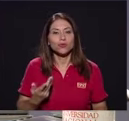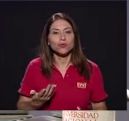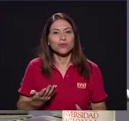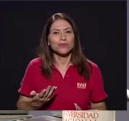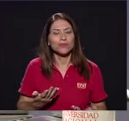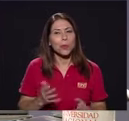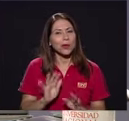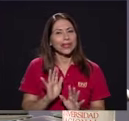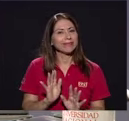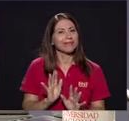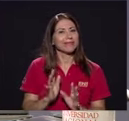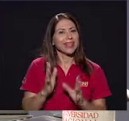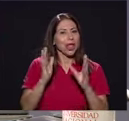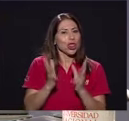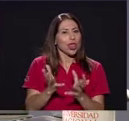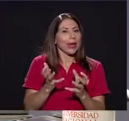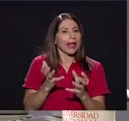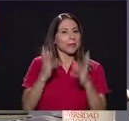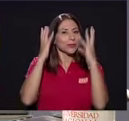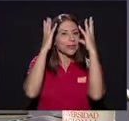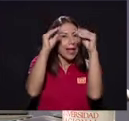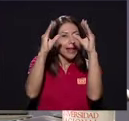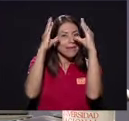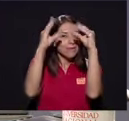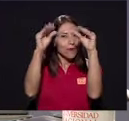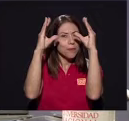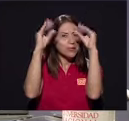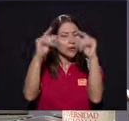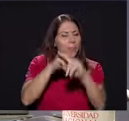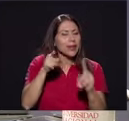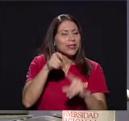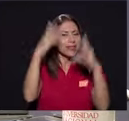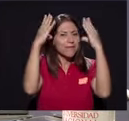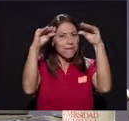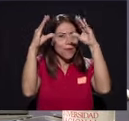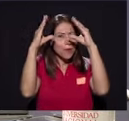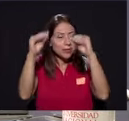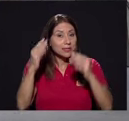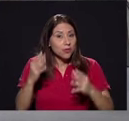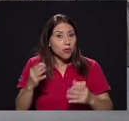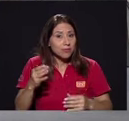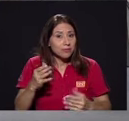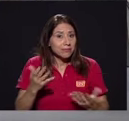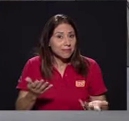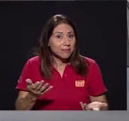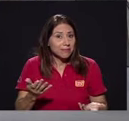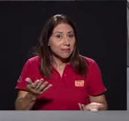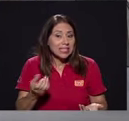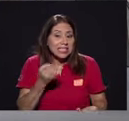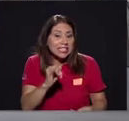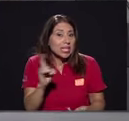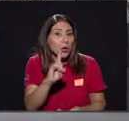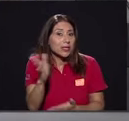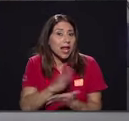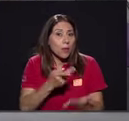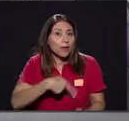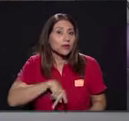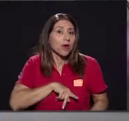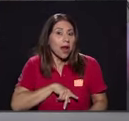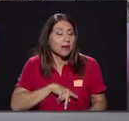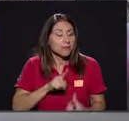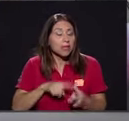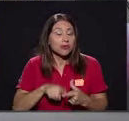poquito reticentes a dar información que, como vos decís, por supuesto. Si mientras no se personalice, no le causa